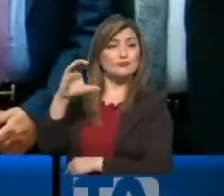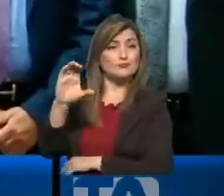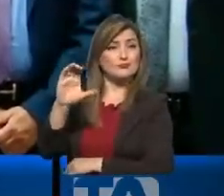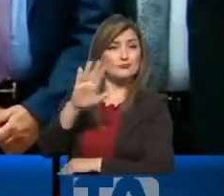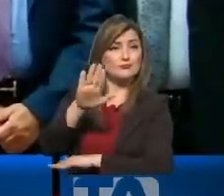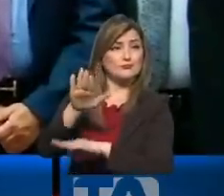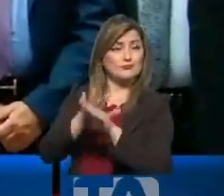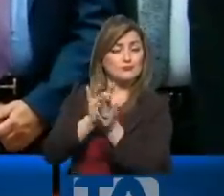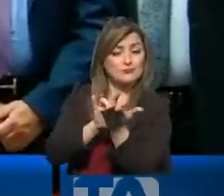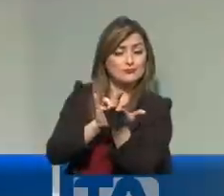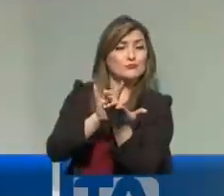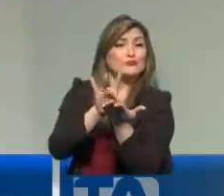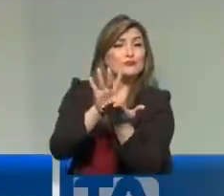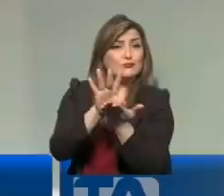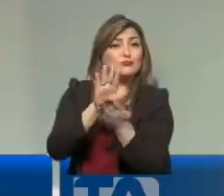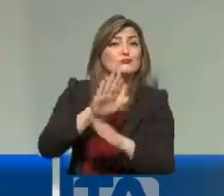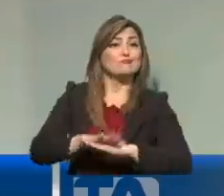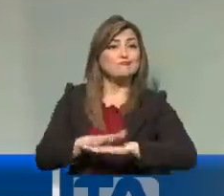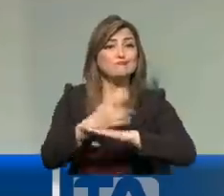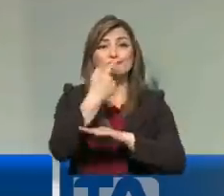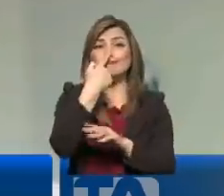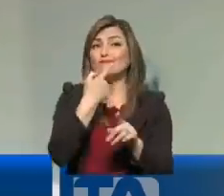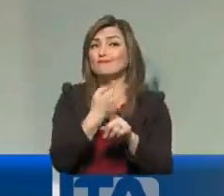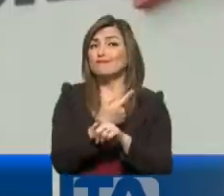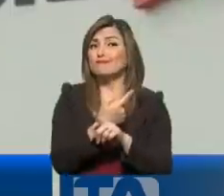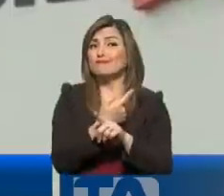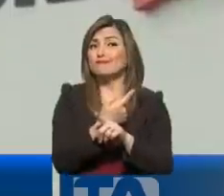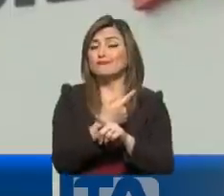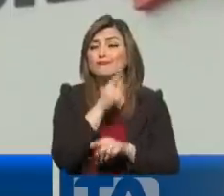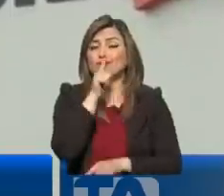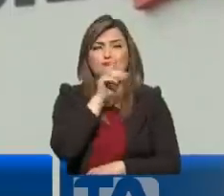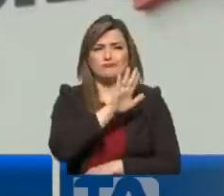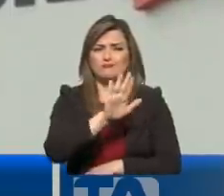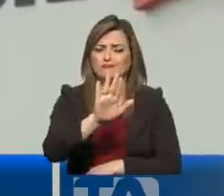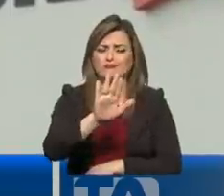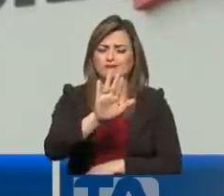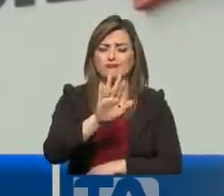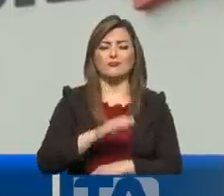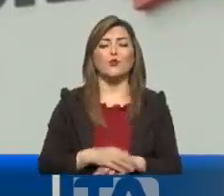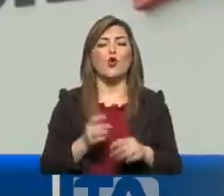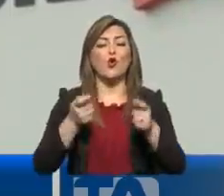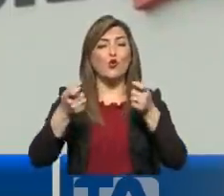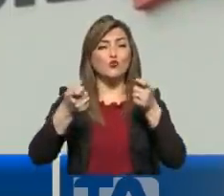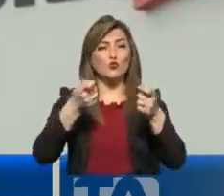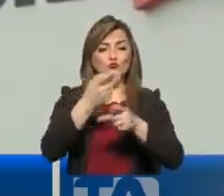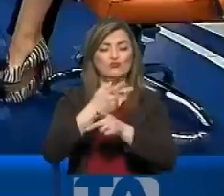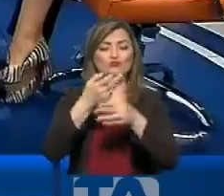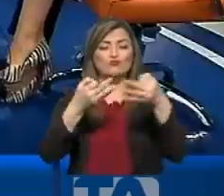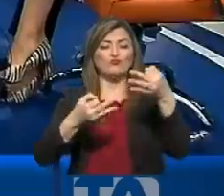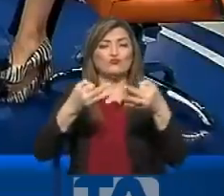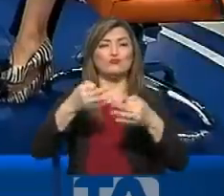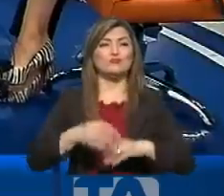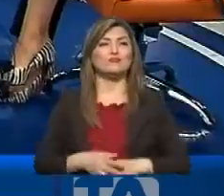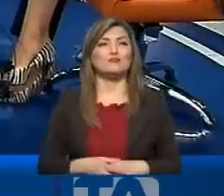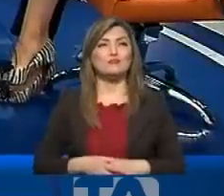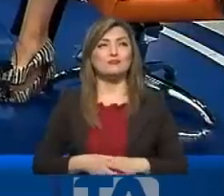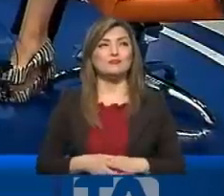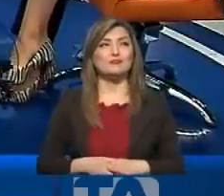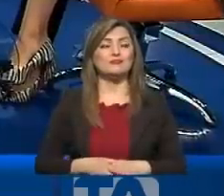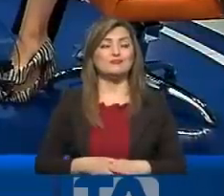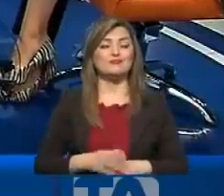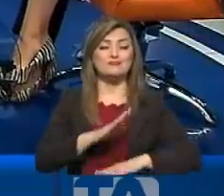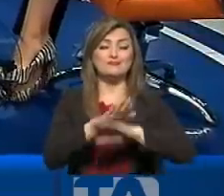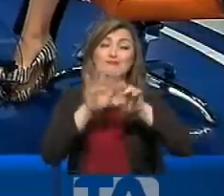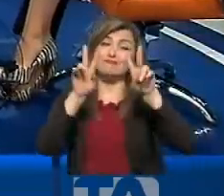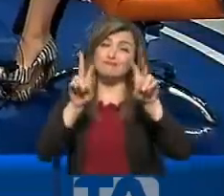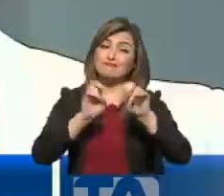que la remoción de Murillo sería motivada por intereses políticos que intentan hacerse con el control de la judicatura. Pero hay para quienes el tema